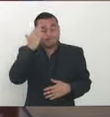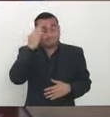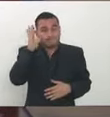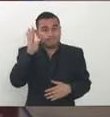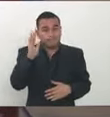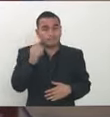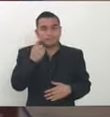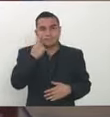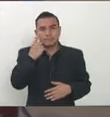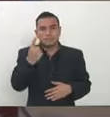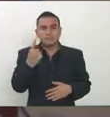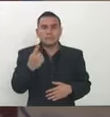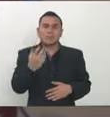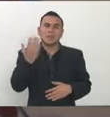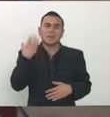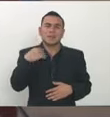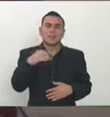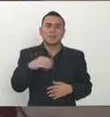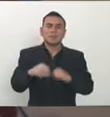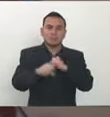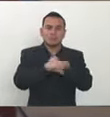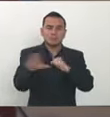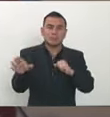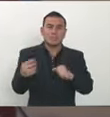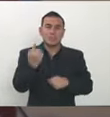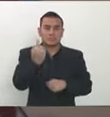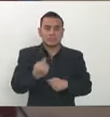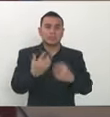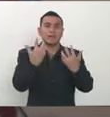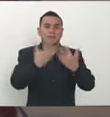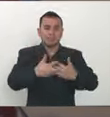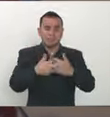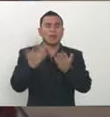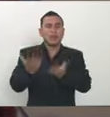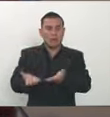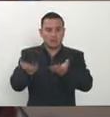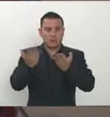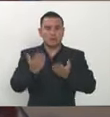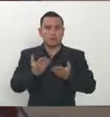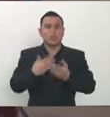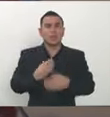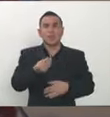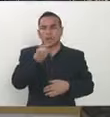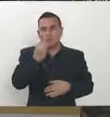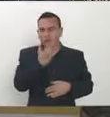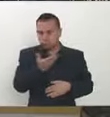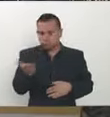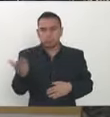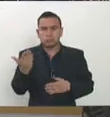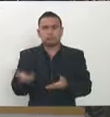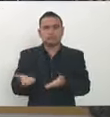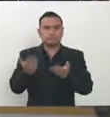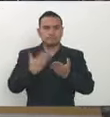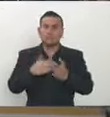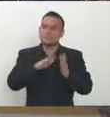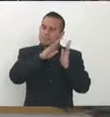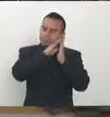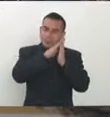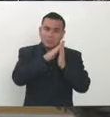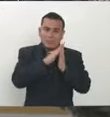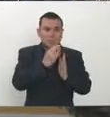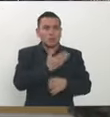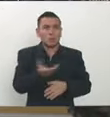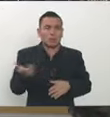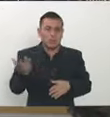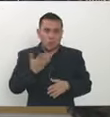vi algunas declaraciones, la mayoría de empresarios lo entienden y la mayoría de empresarios nos han ayudado incluso con comida, con equipamiento, con camas, se han puesto a la